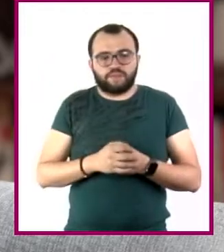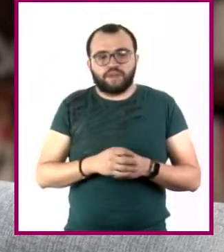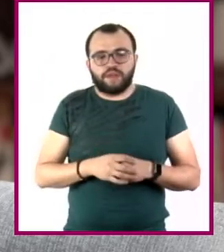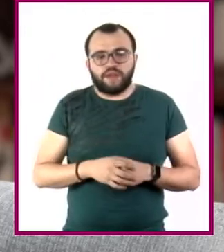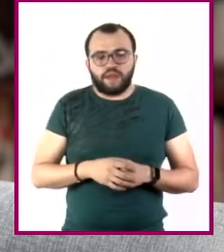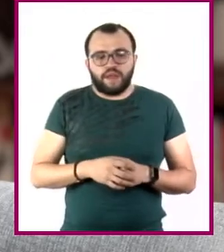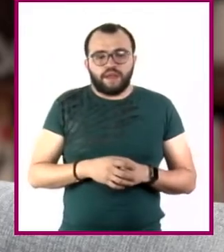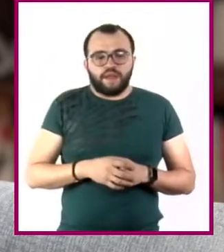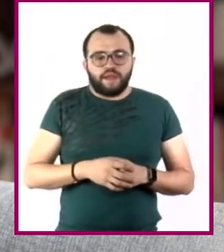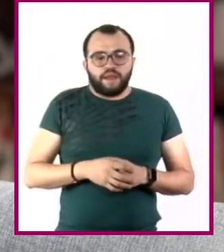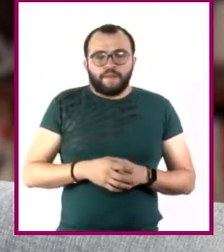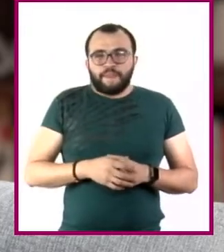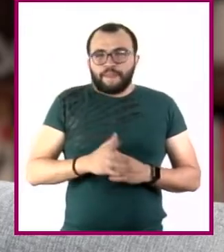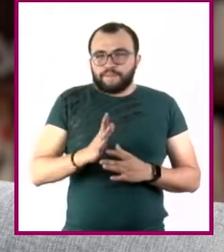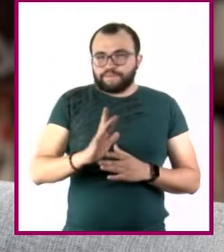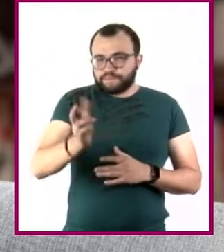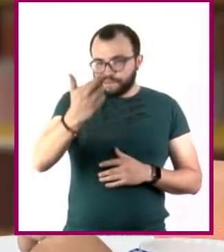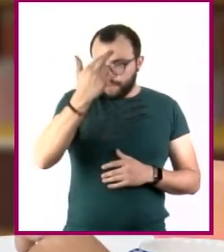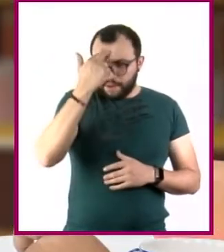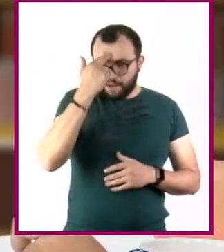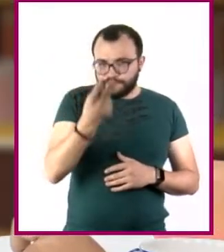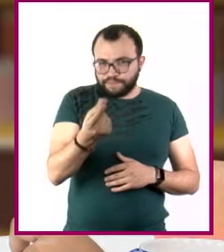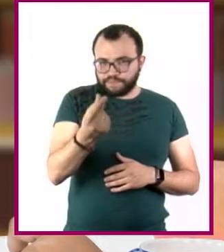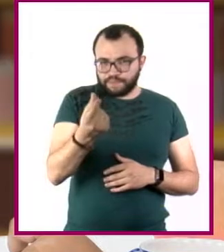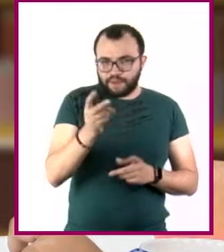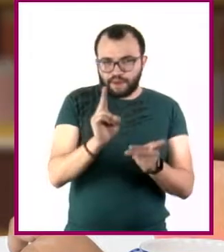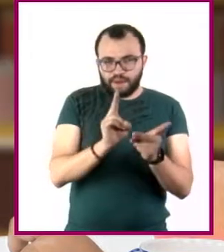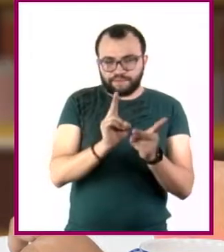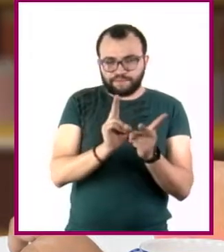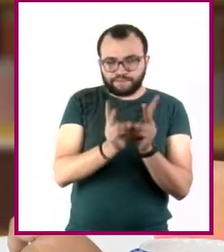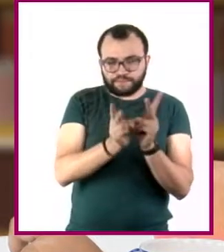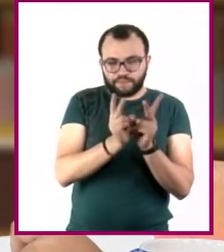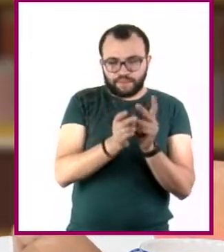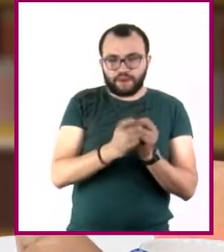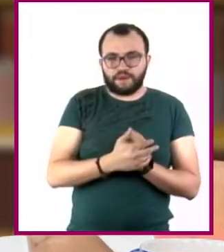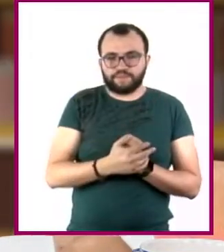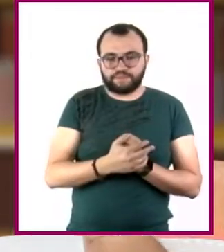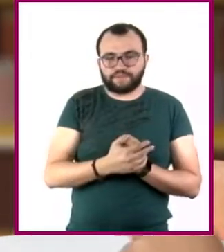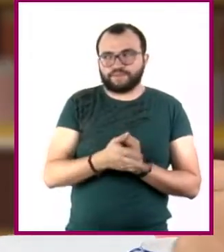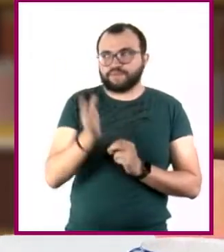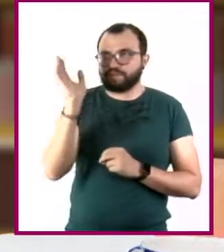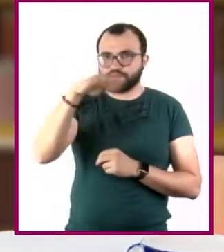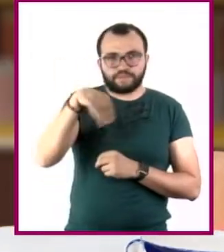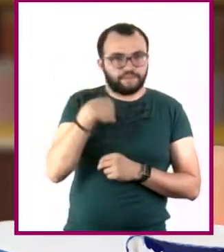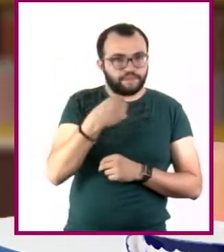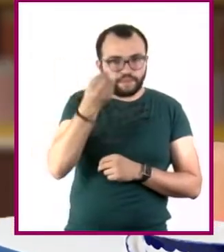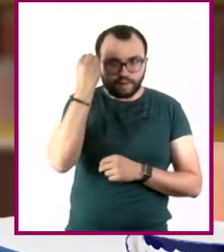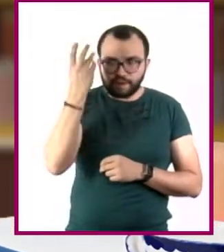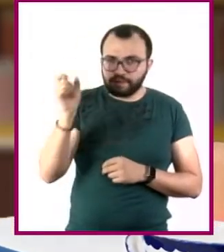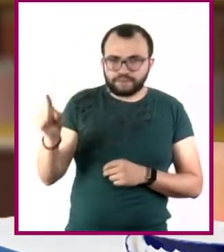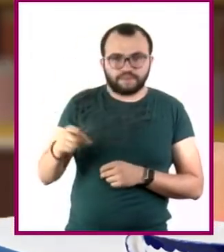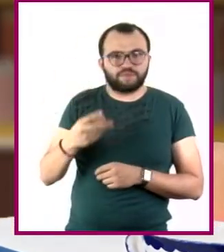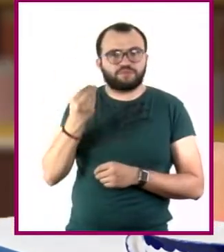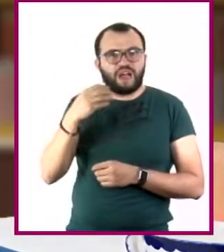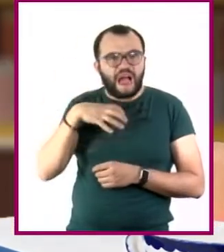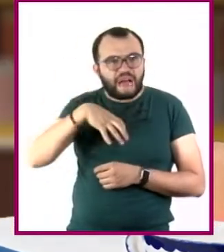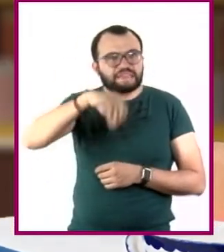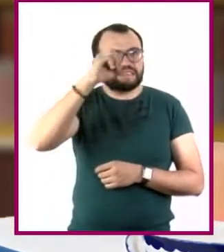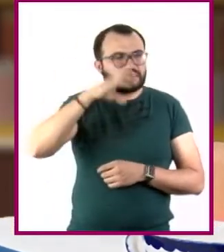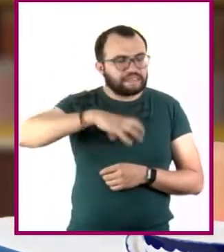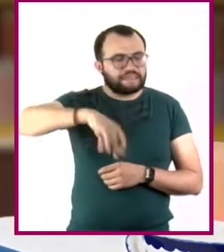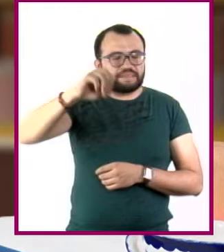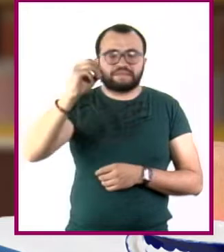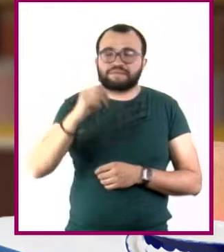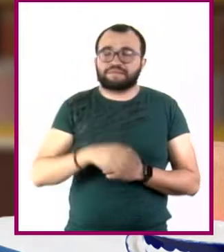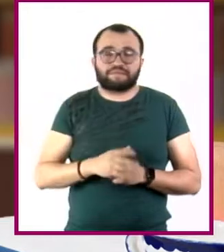Emi, ¿te acuerdas del perrito de la vecina? Uy, ¿cómo olvidarlo? No dejaba de ladrar y de ladrar. Ay,